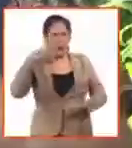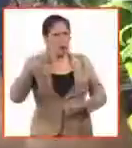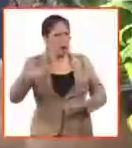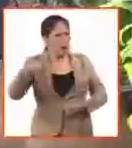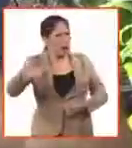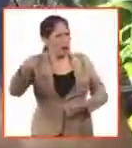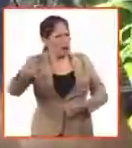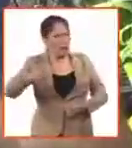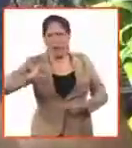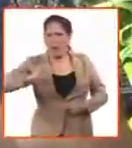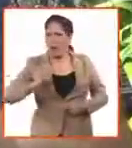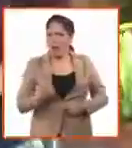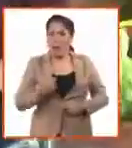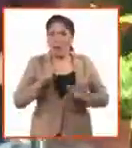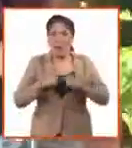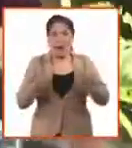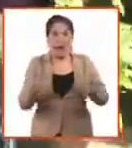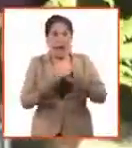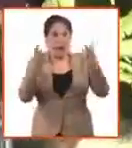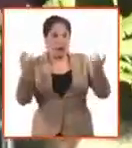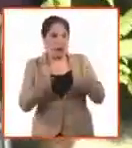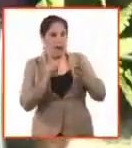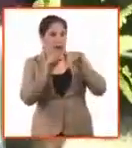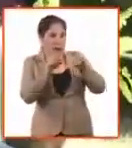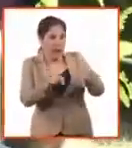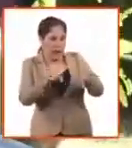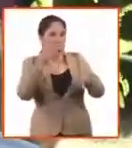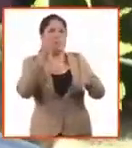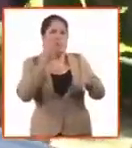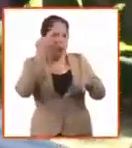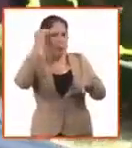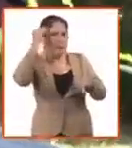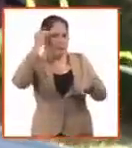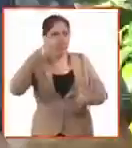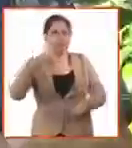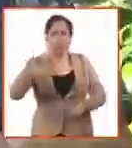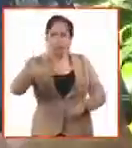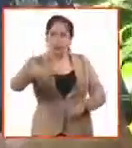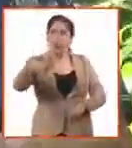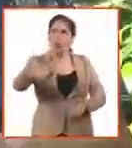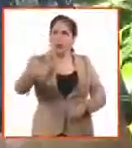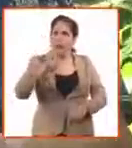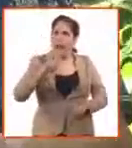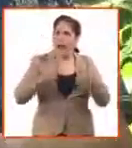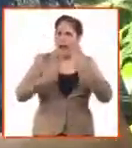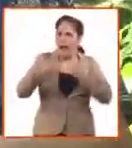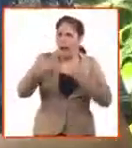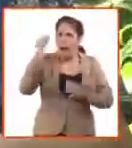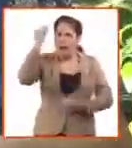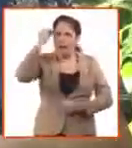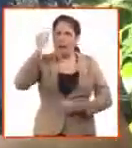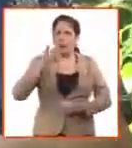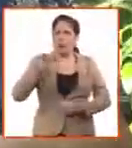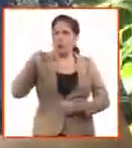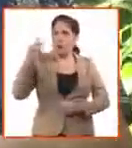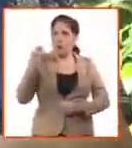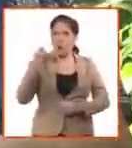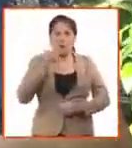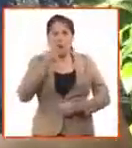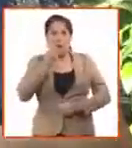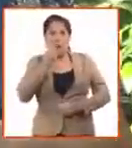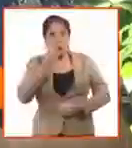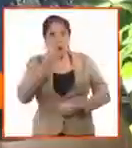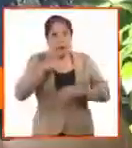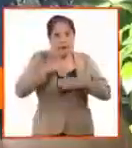podamos porque la naturaleza es algo infinito todos los días nos está exigiendo un conocimiento mayor y tú no puedes